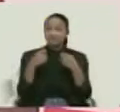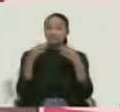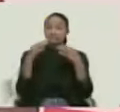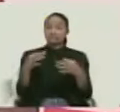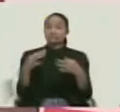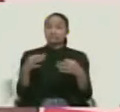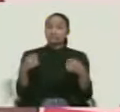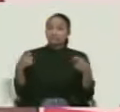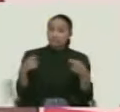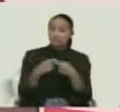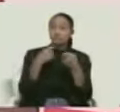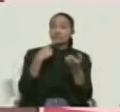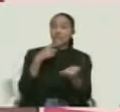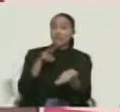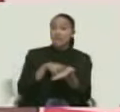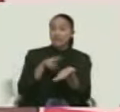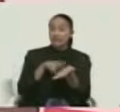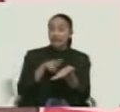durísima realidad.